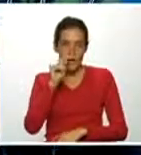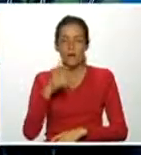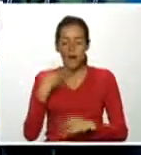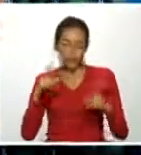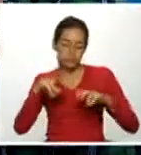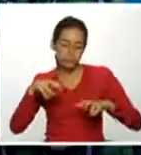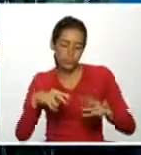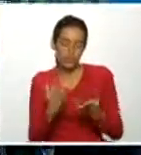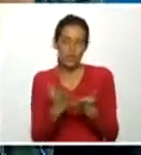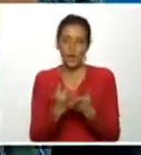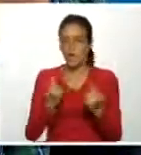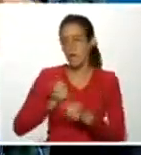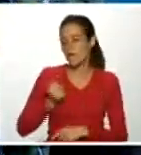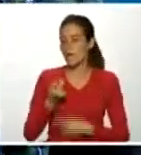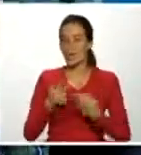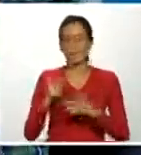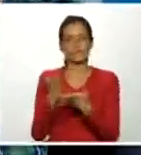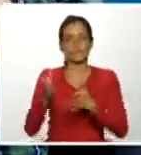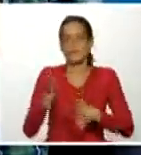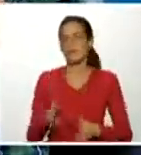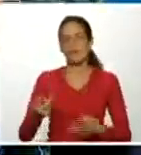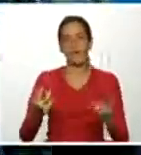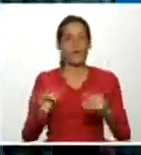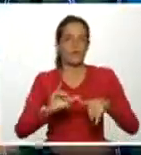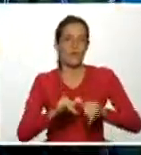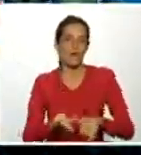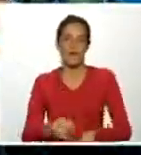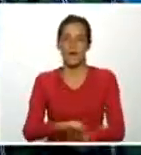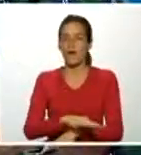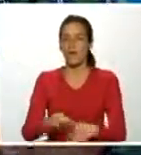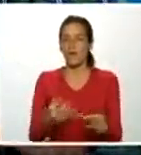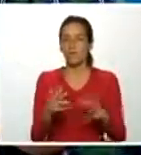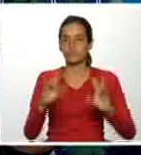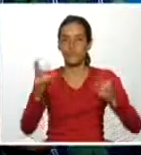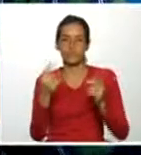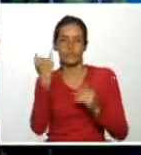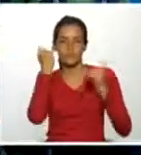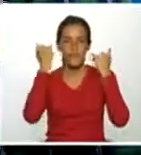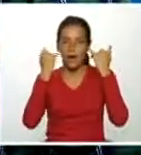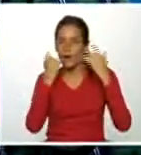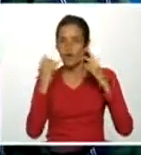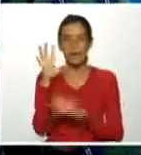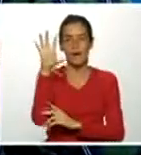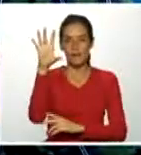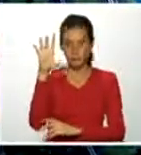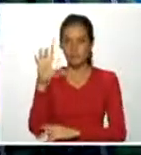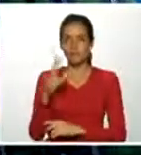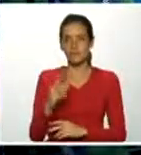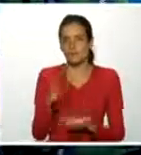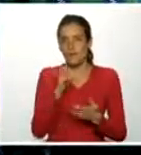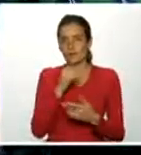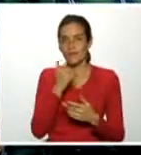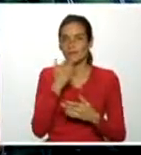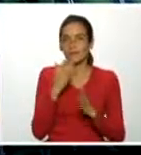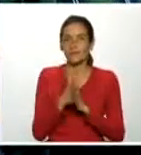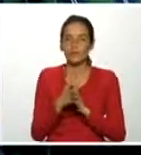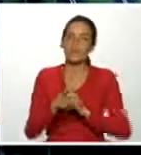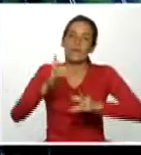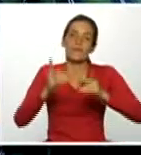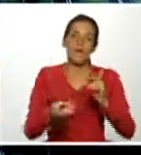por cualquier otro estudiante, ingeniero, ingenioso, innovador de la nación, sin tener que verse en